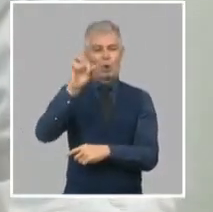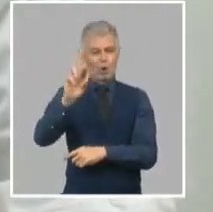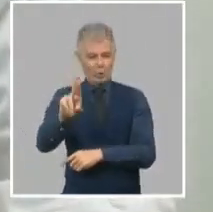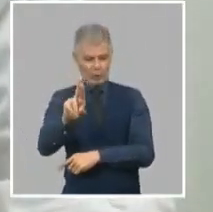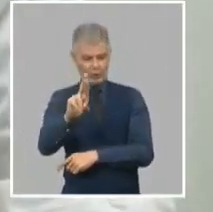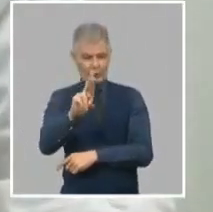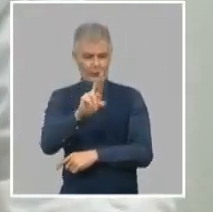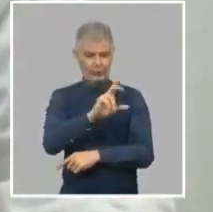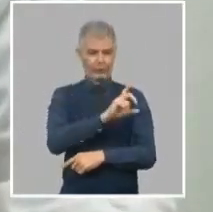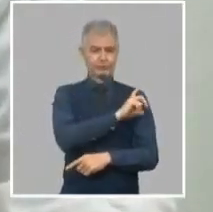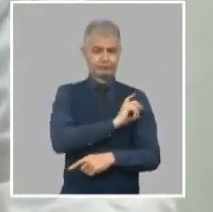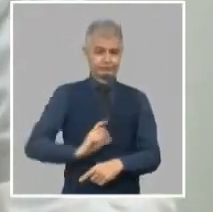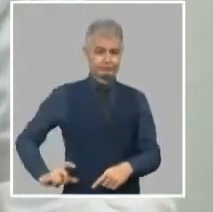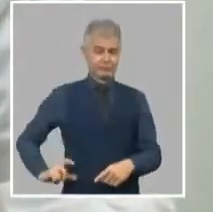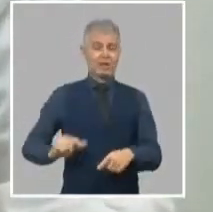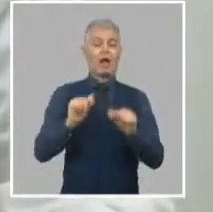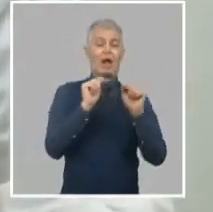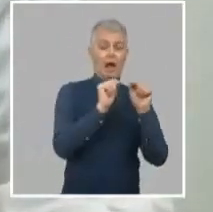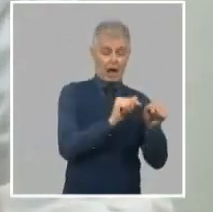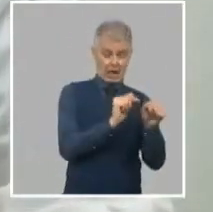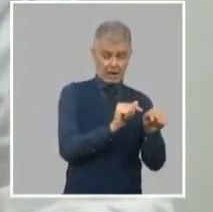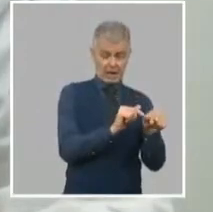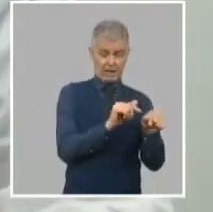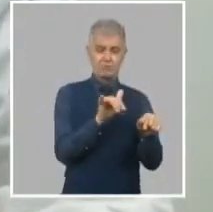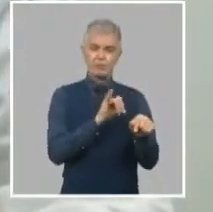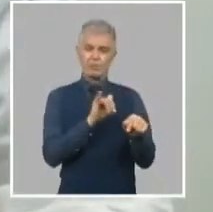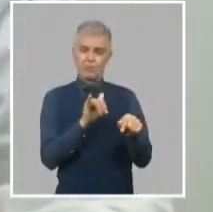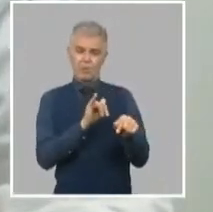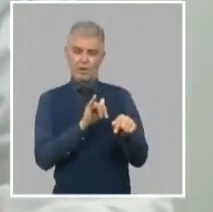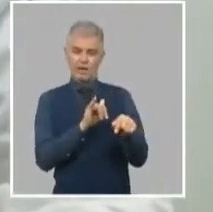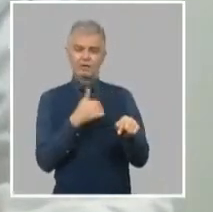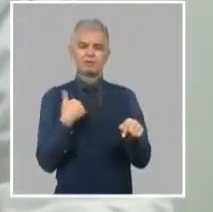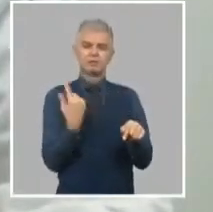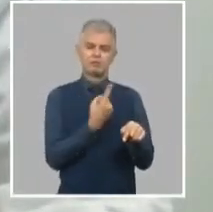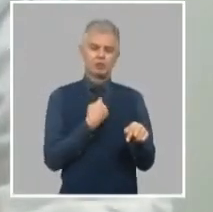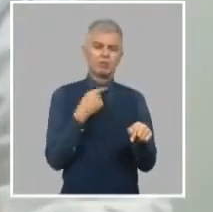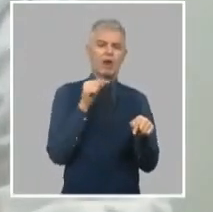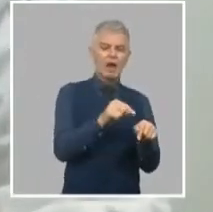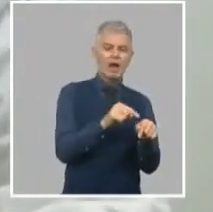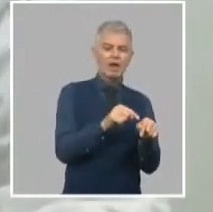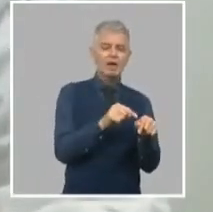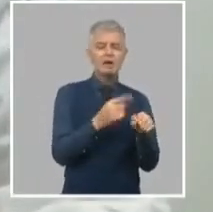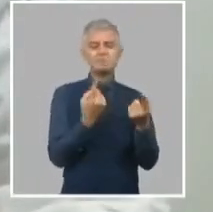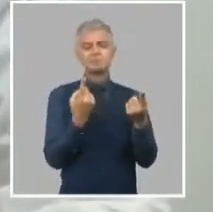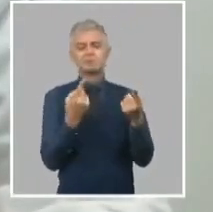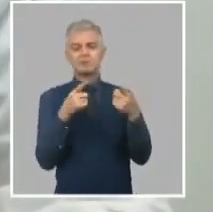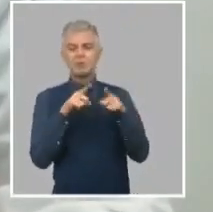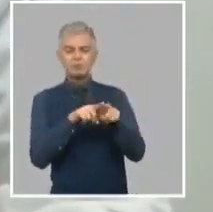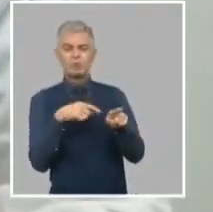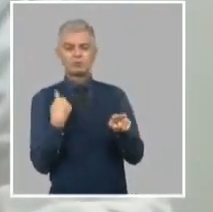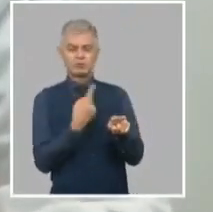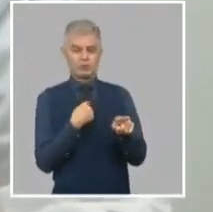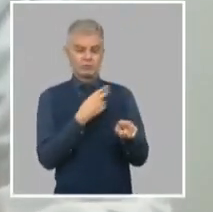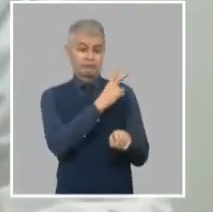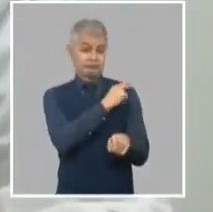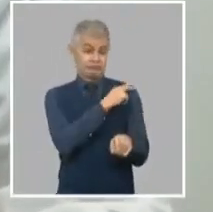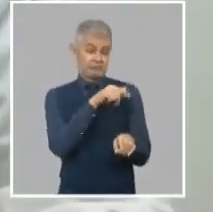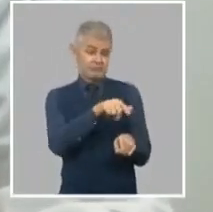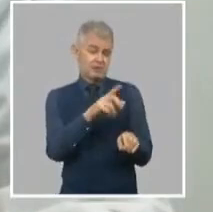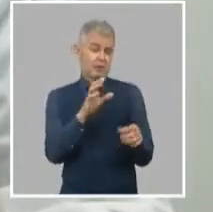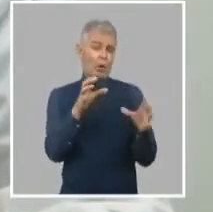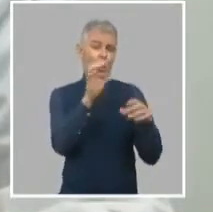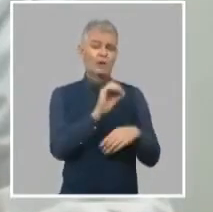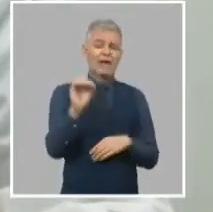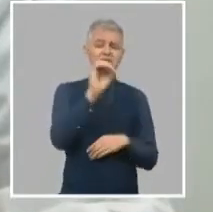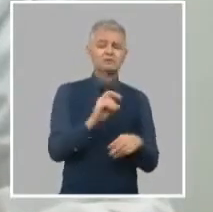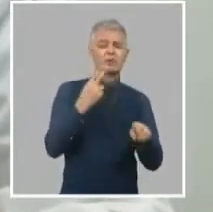país al que llegamos nosotros gobernando el FMLN como alianza, pero gobernando, sin